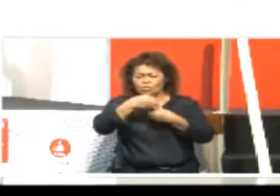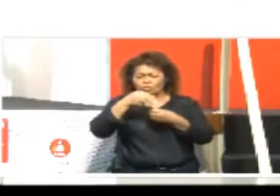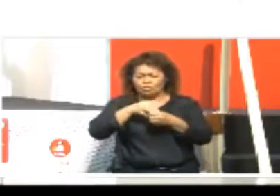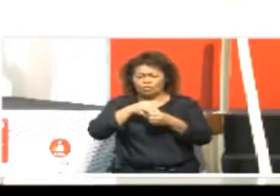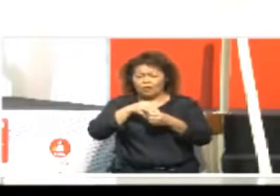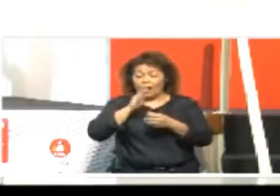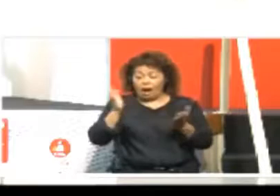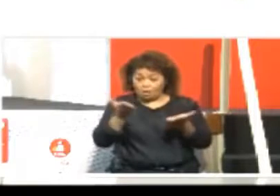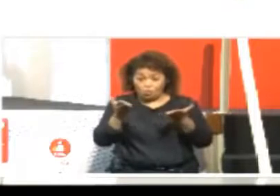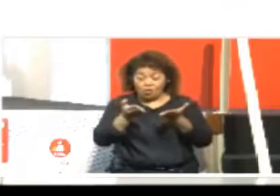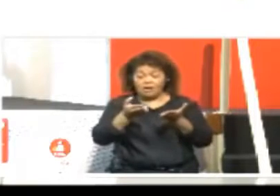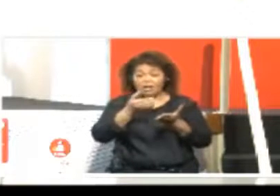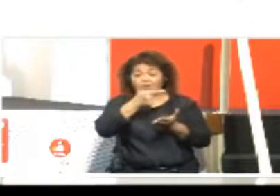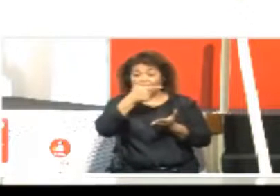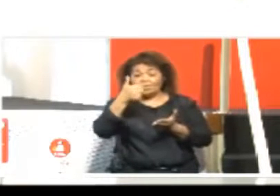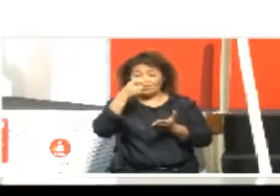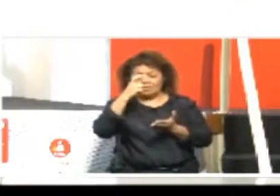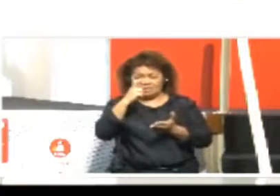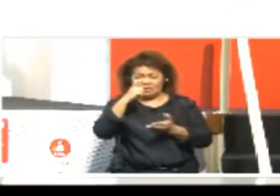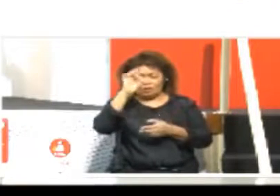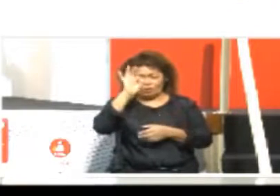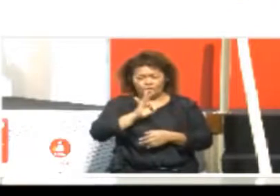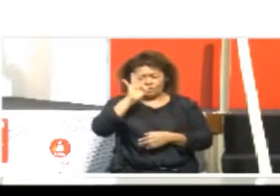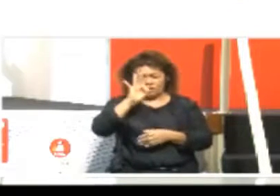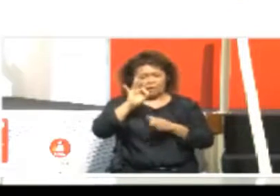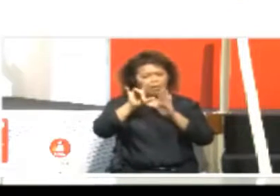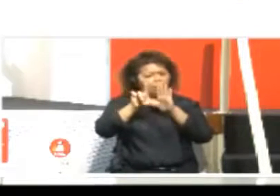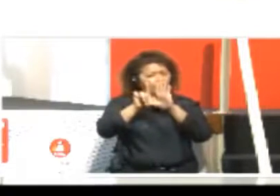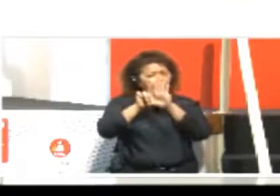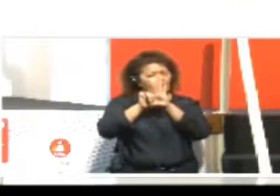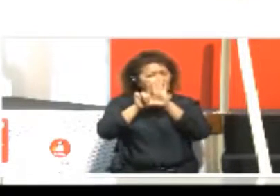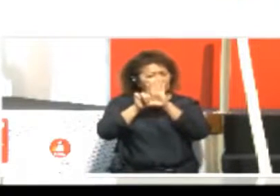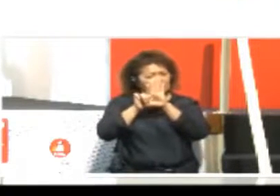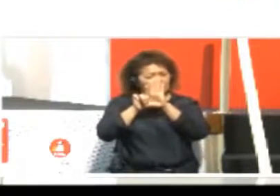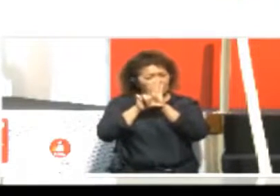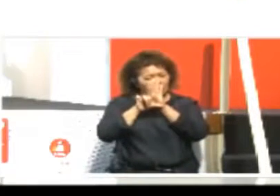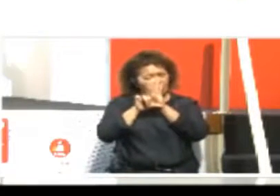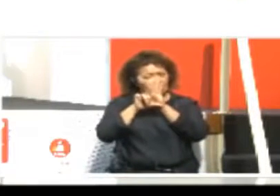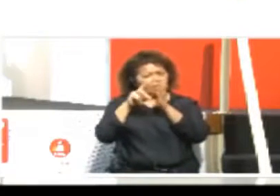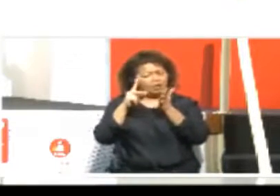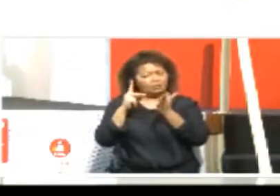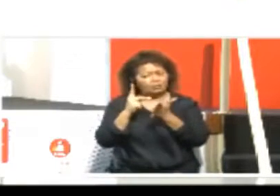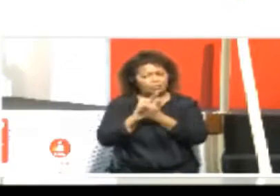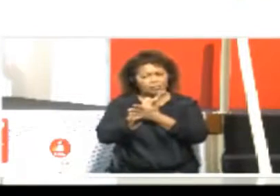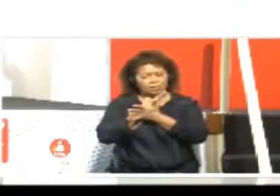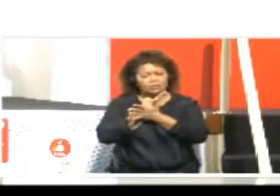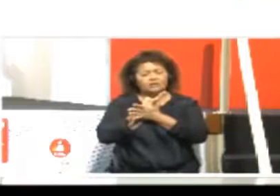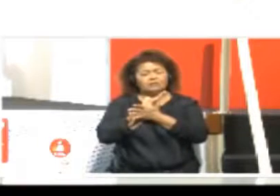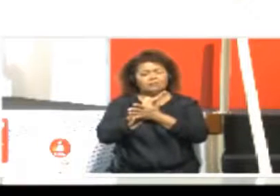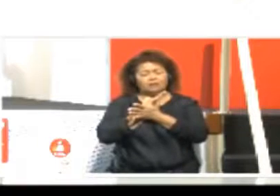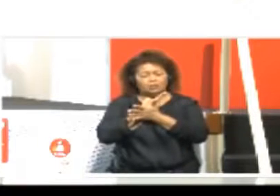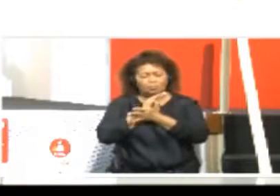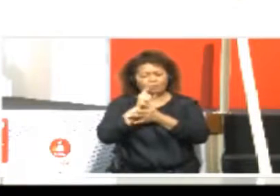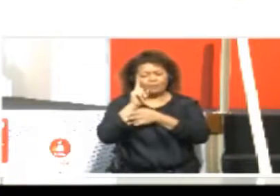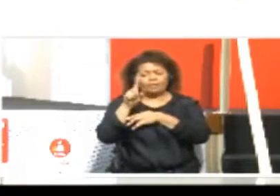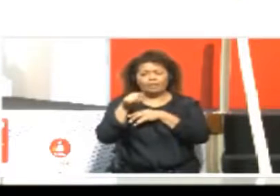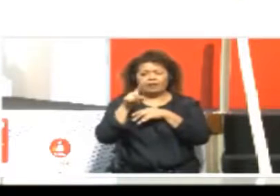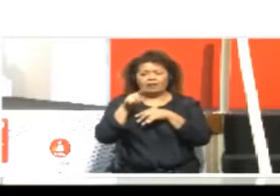pasó esta ley, que esa ley se pasó realmente en el 2010, pero